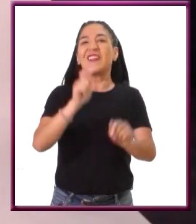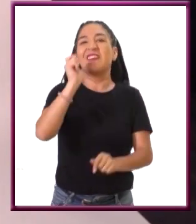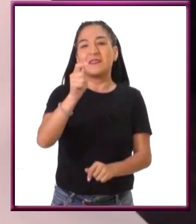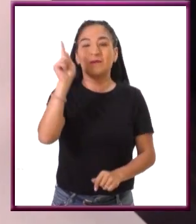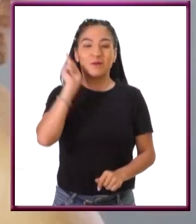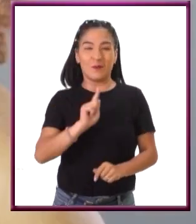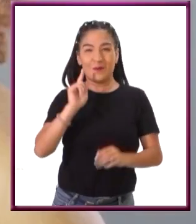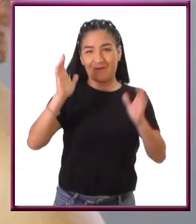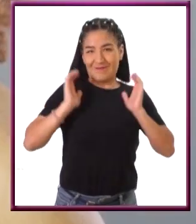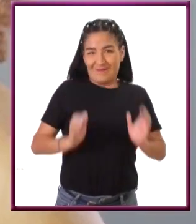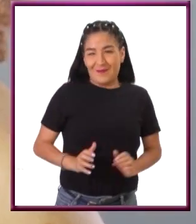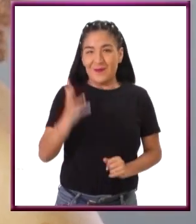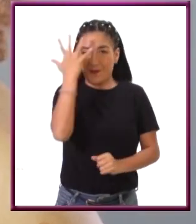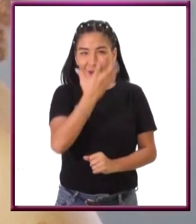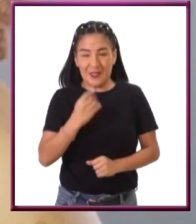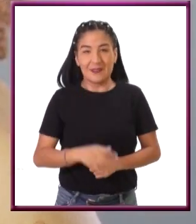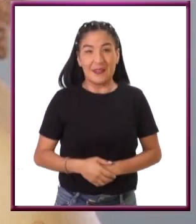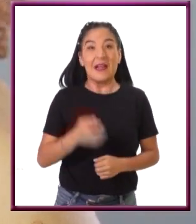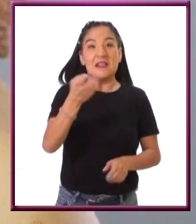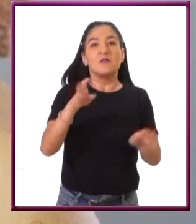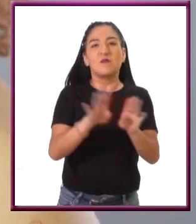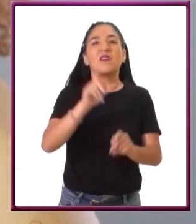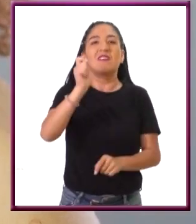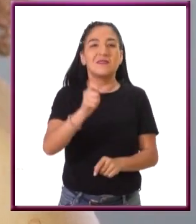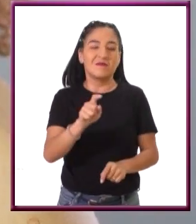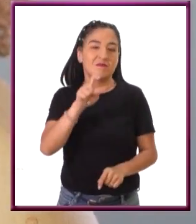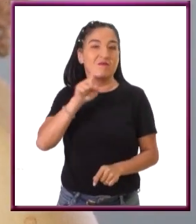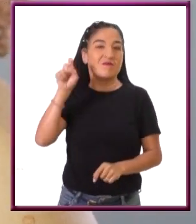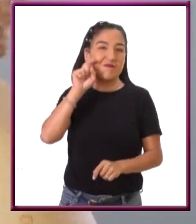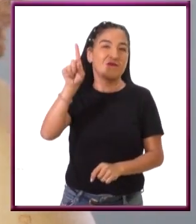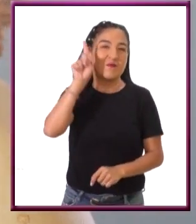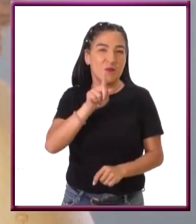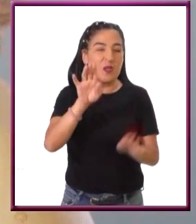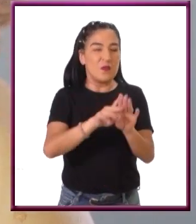física. Esto conduce a la cosificación